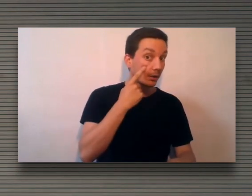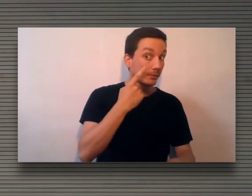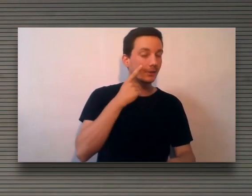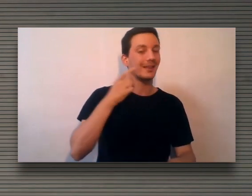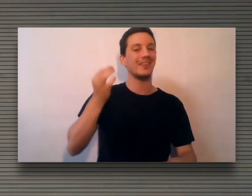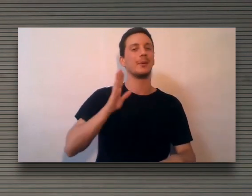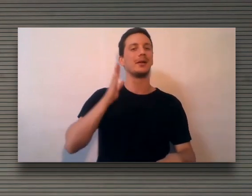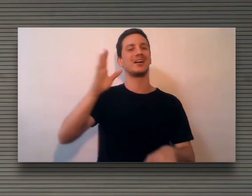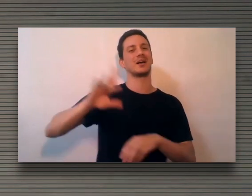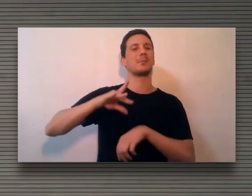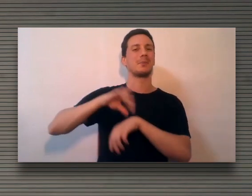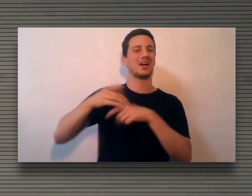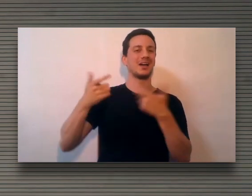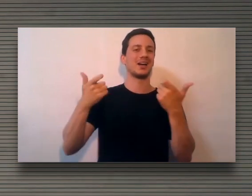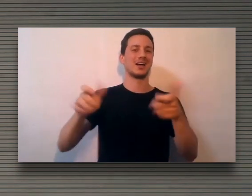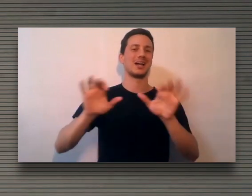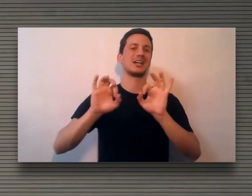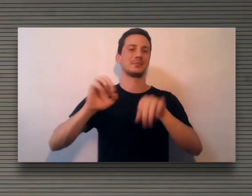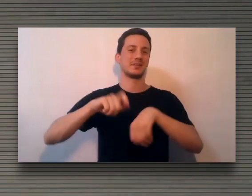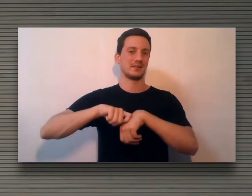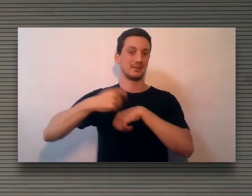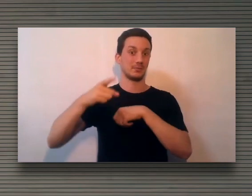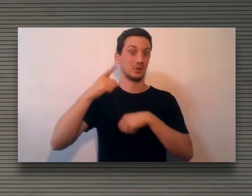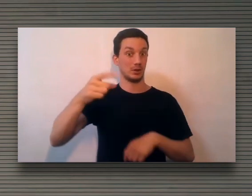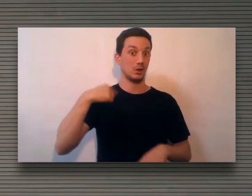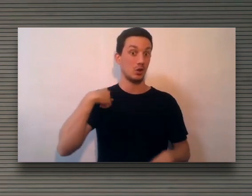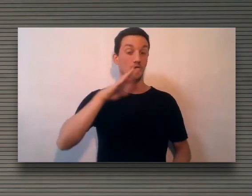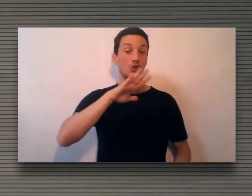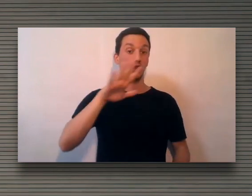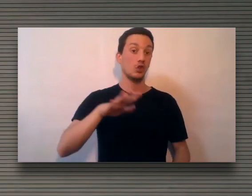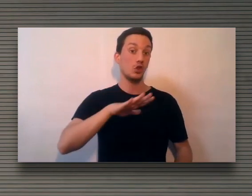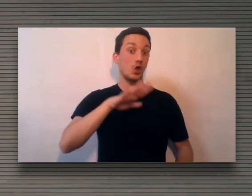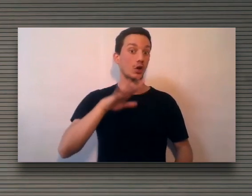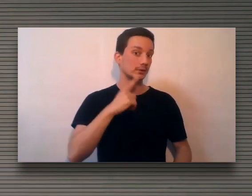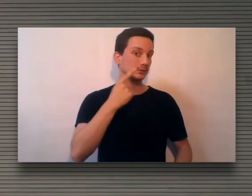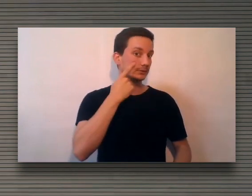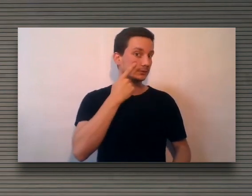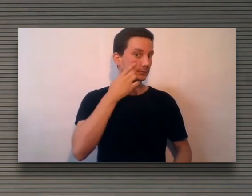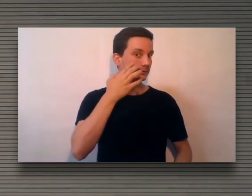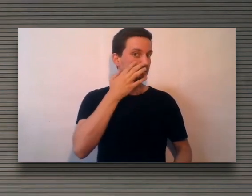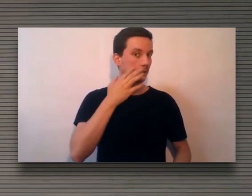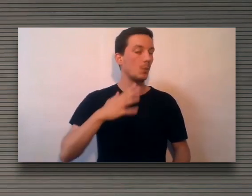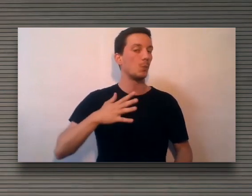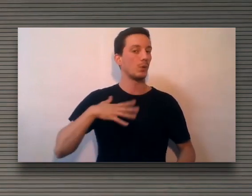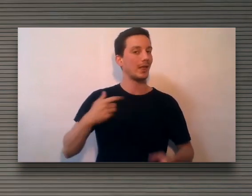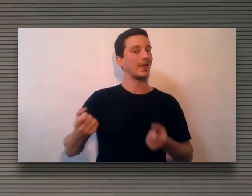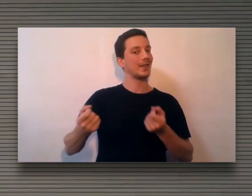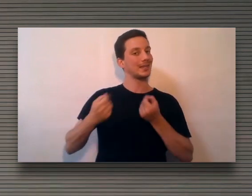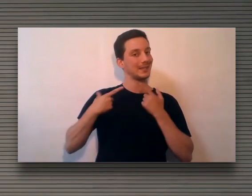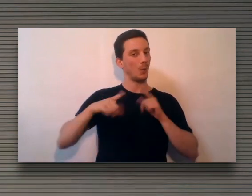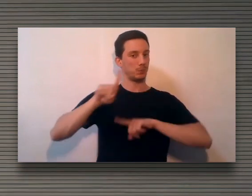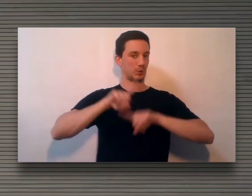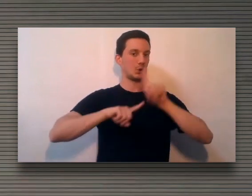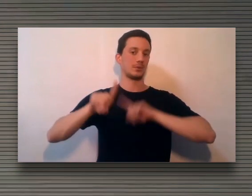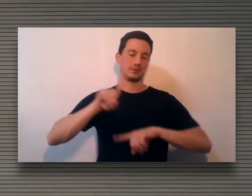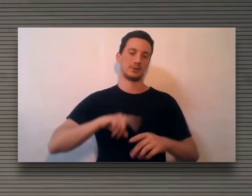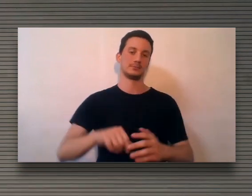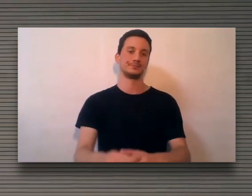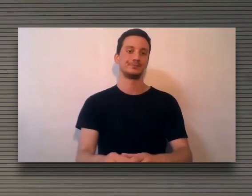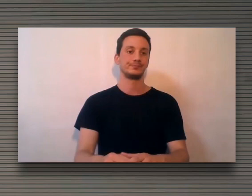dermatólogo, porque una lesión que crezca en el párpado inferior, pues puede ser un problema.